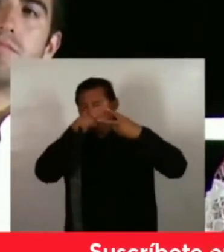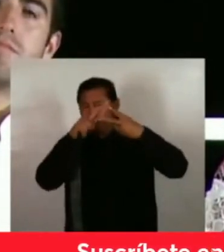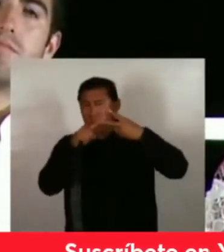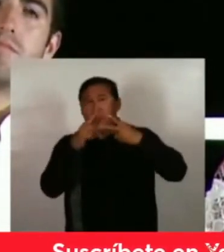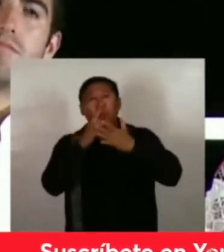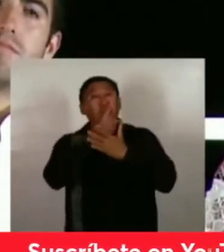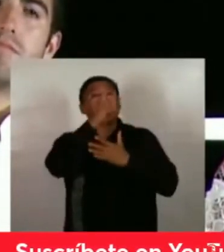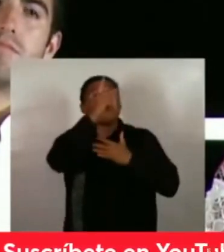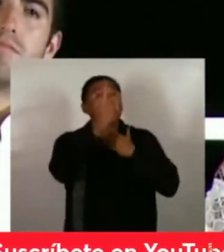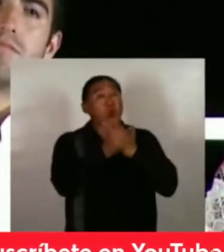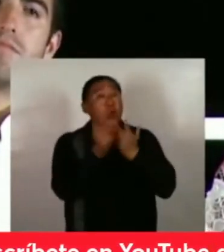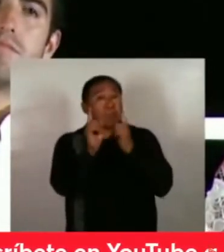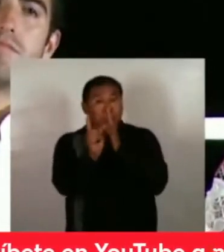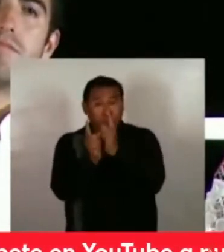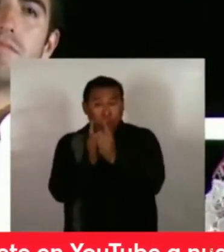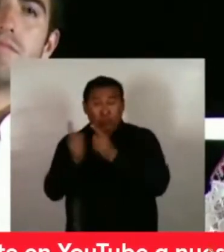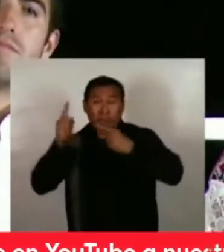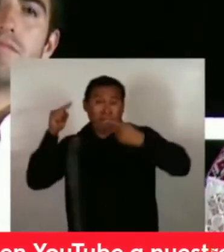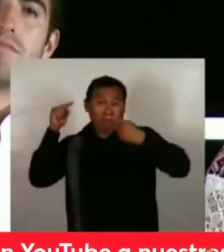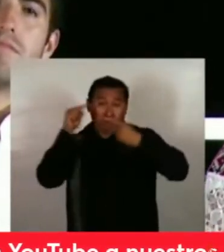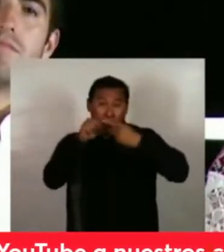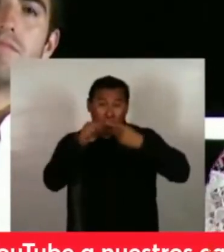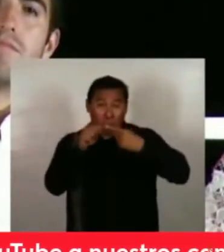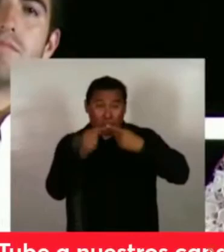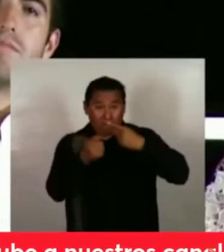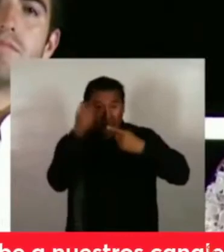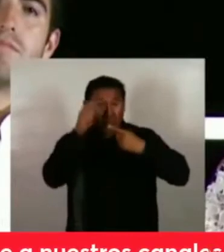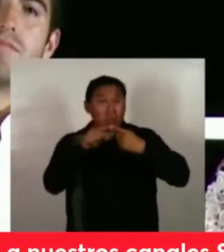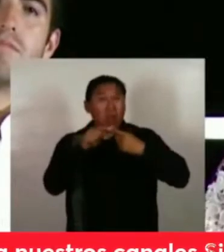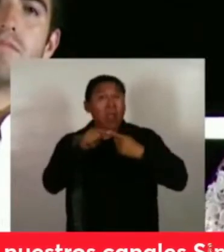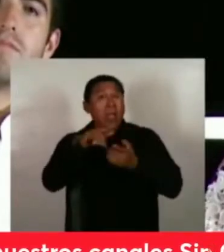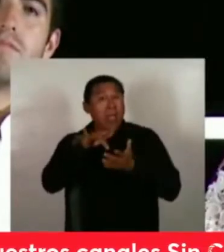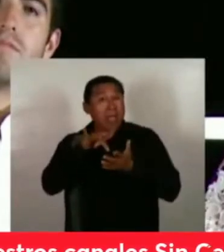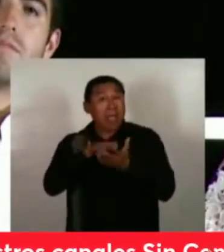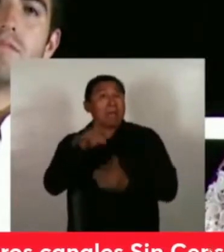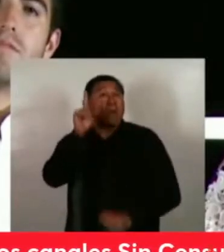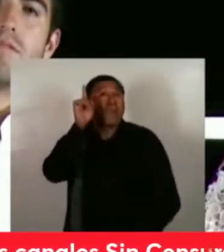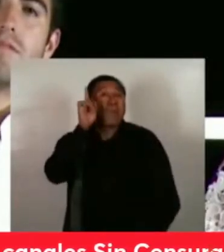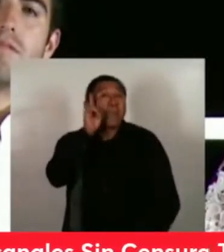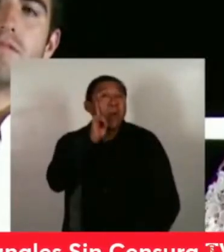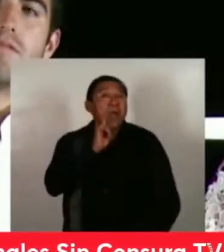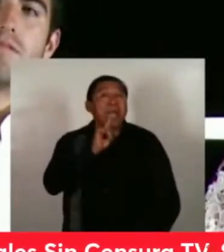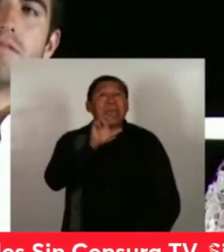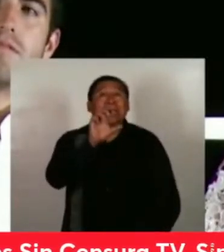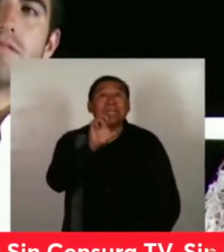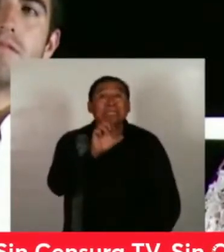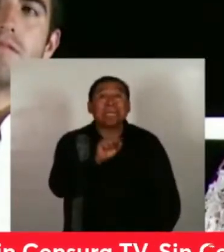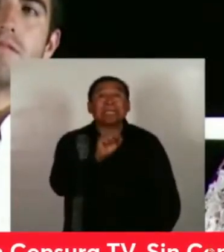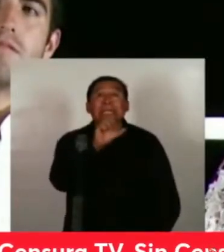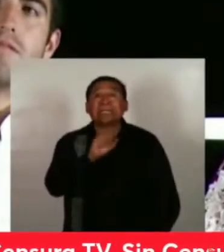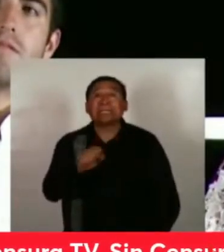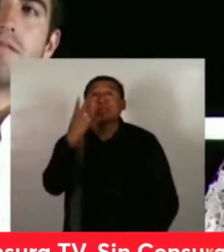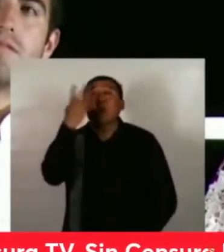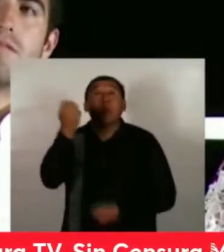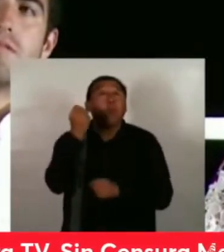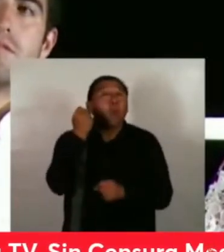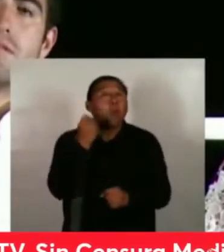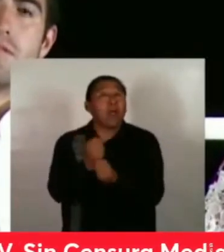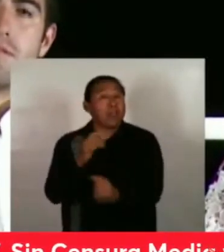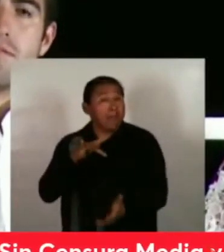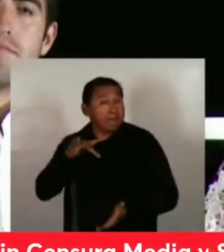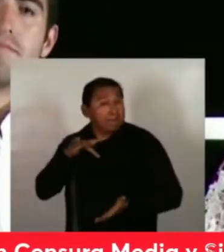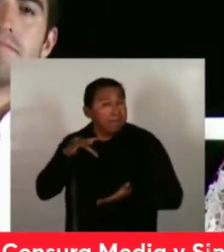sociales. Uno, apoyo a las mujeres de 60 a 64 años de